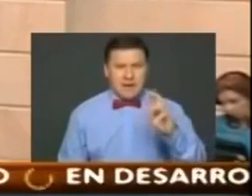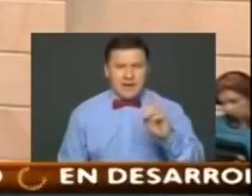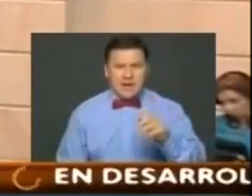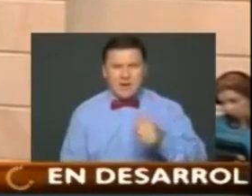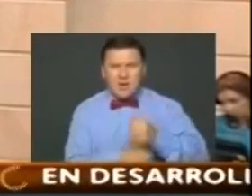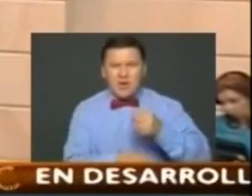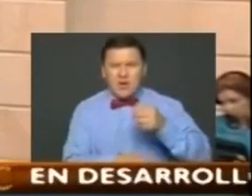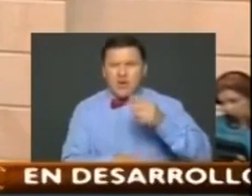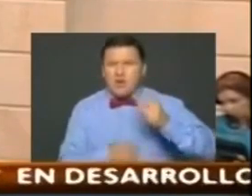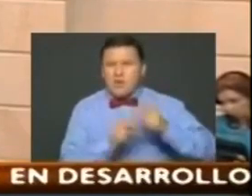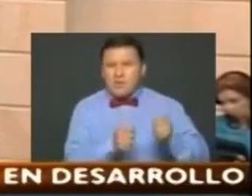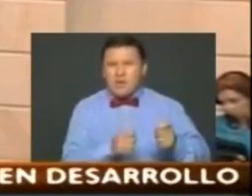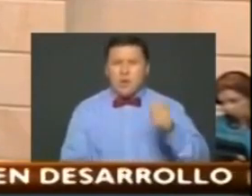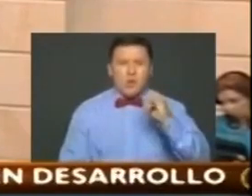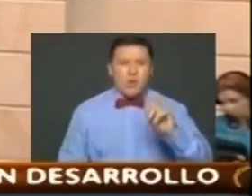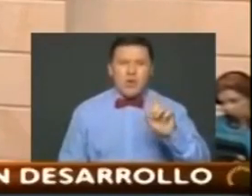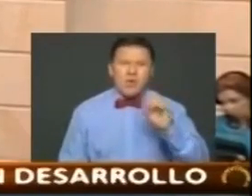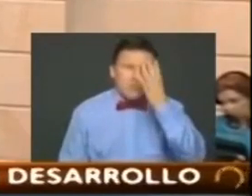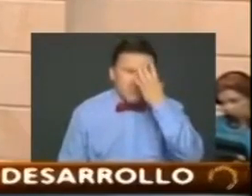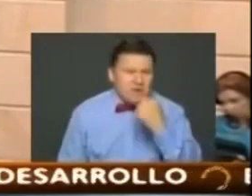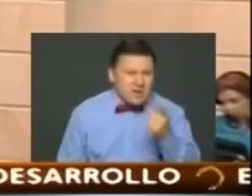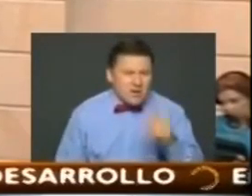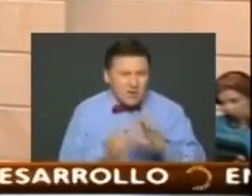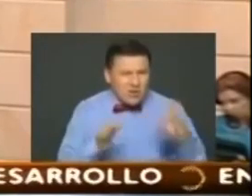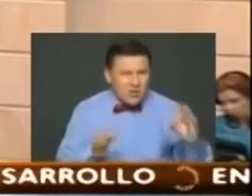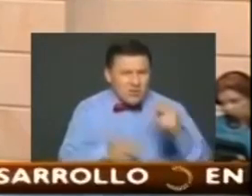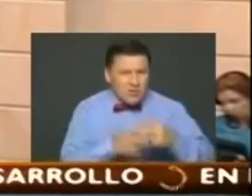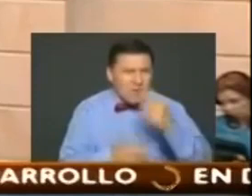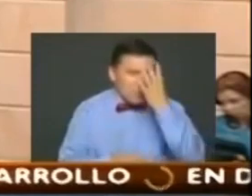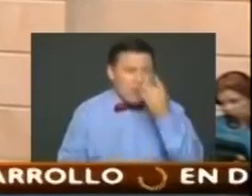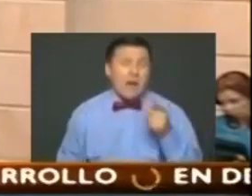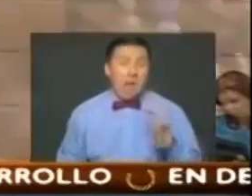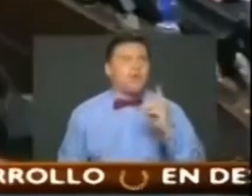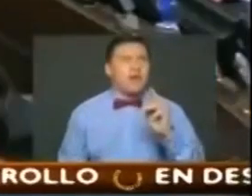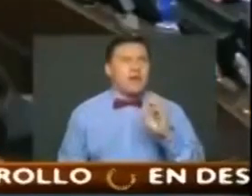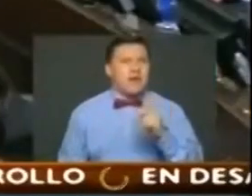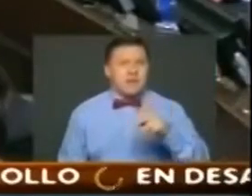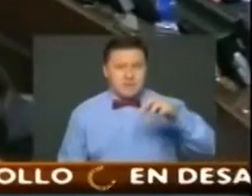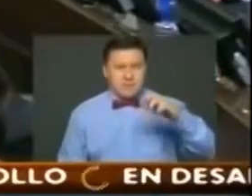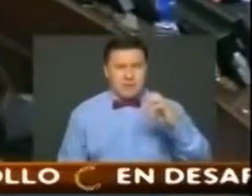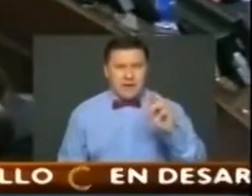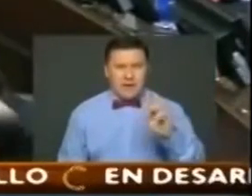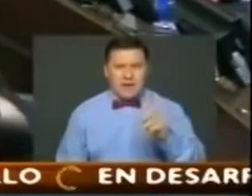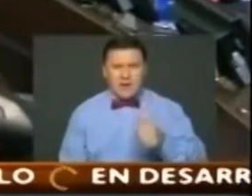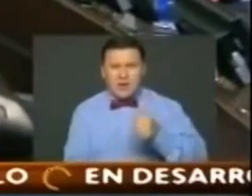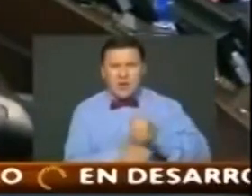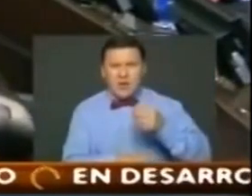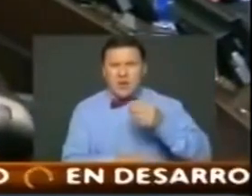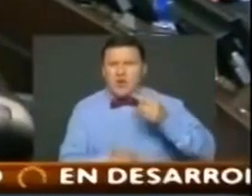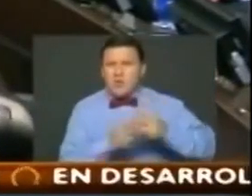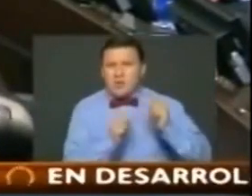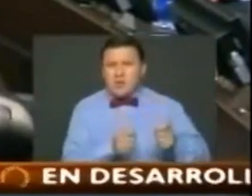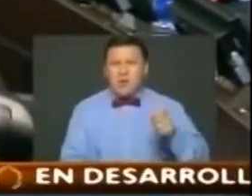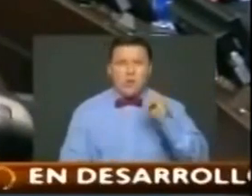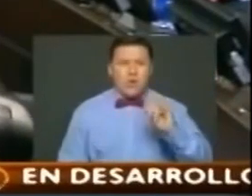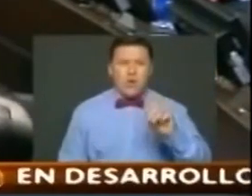Julián Bolívar. ¿Y por qué destaco este entre muchos casos? Bueno, porque existen testimonios que señalan que el señor